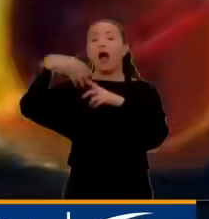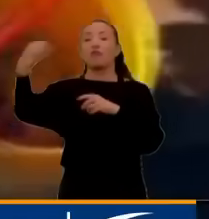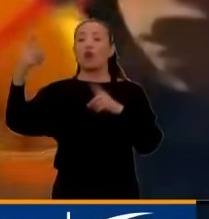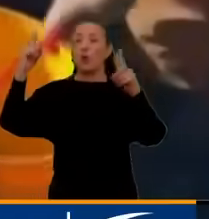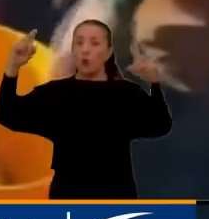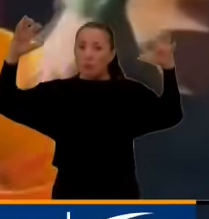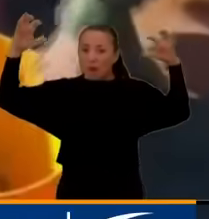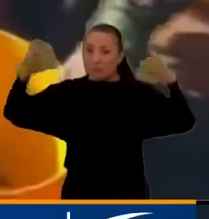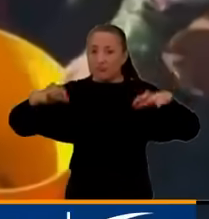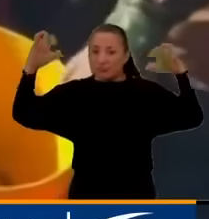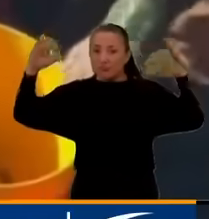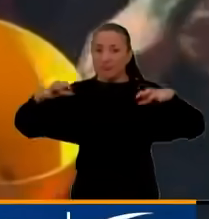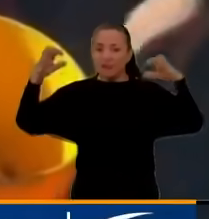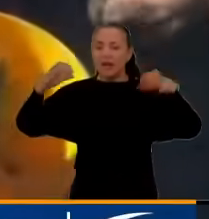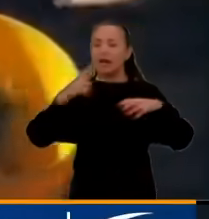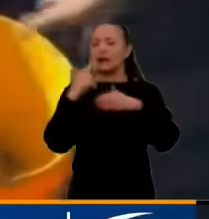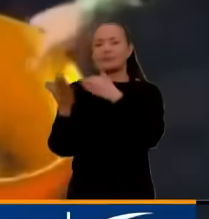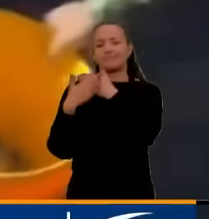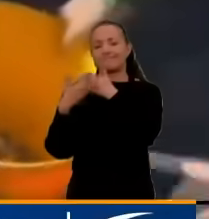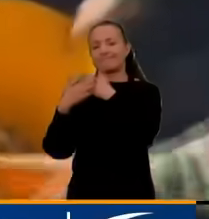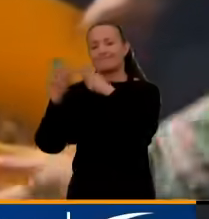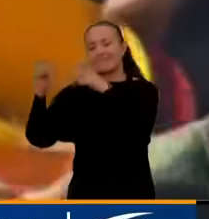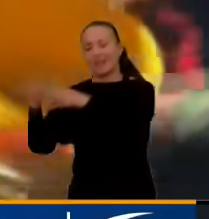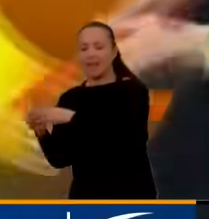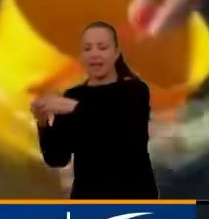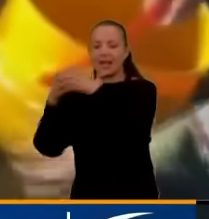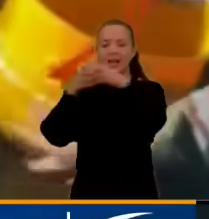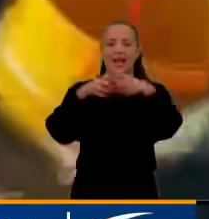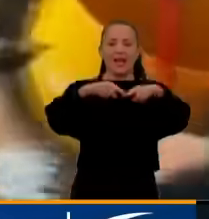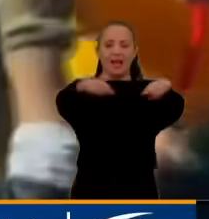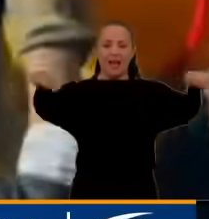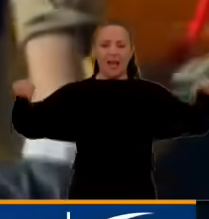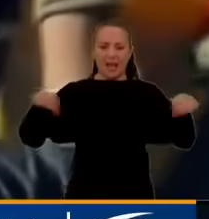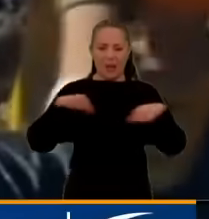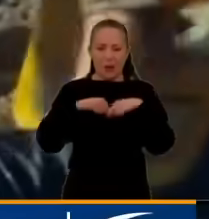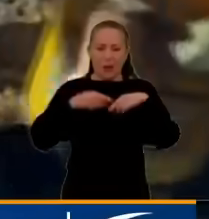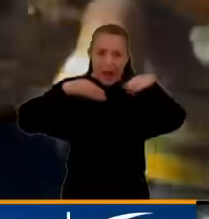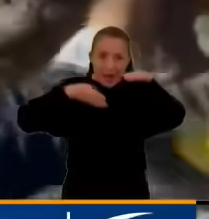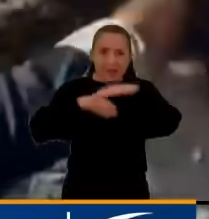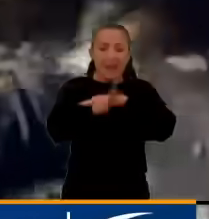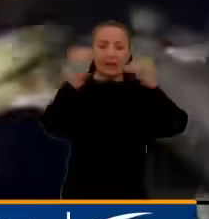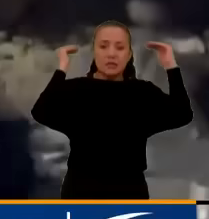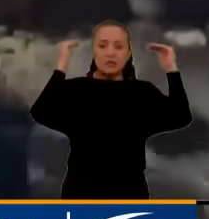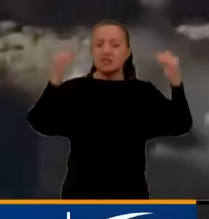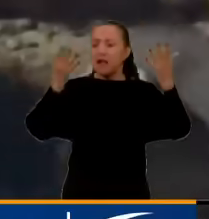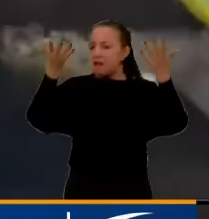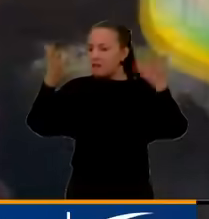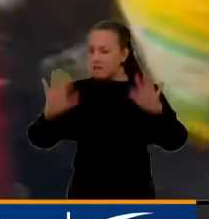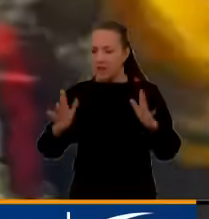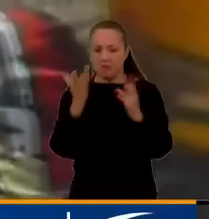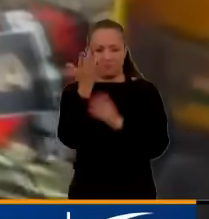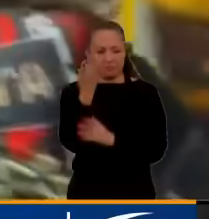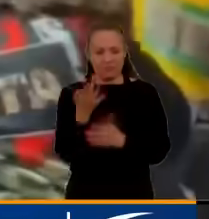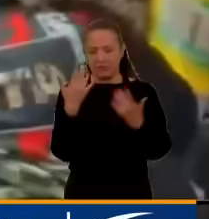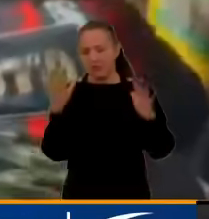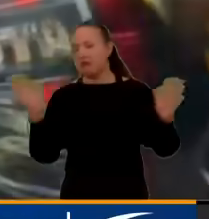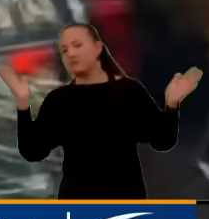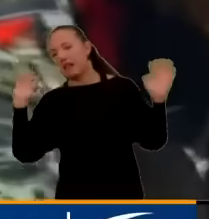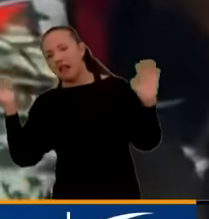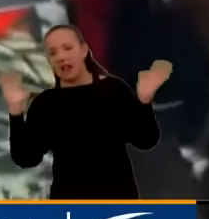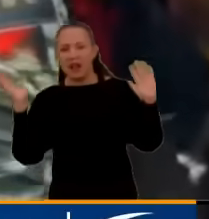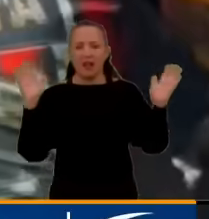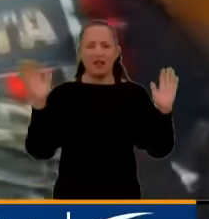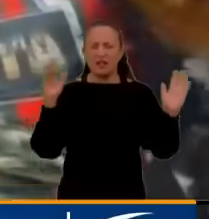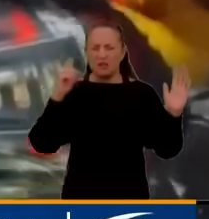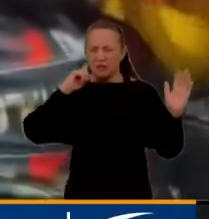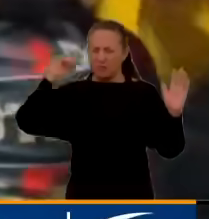llover nos comunican que pasemos al lugar, al auditorio. Termina la ceremonia y todos estamos departiendo, hay un